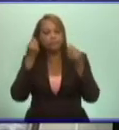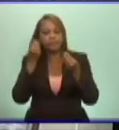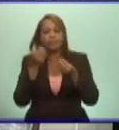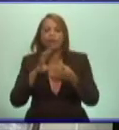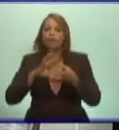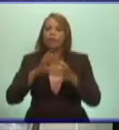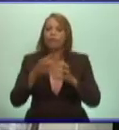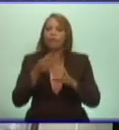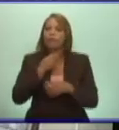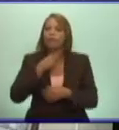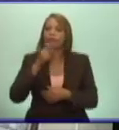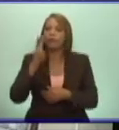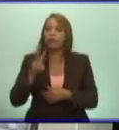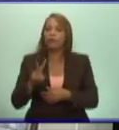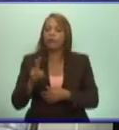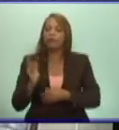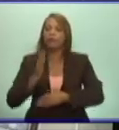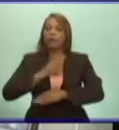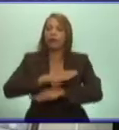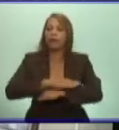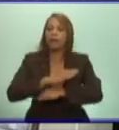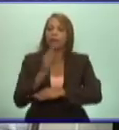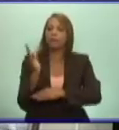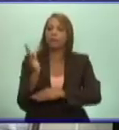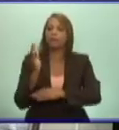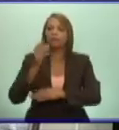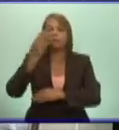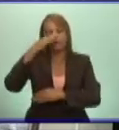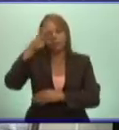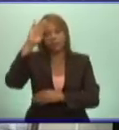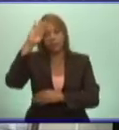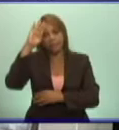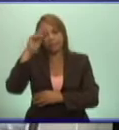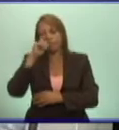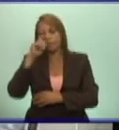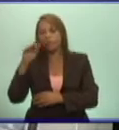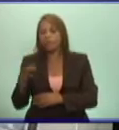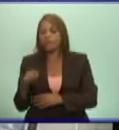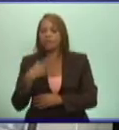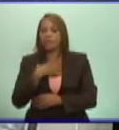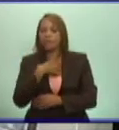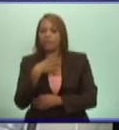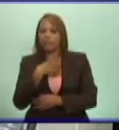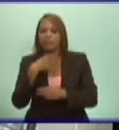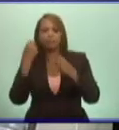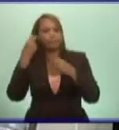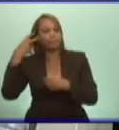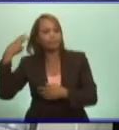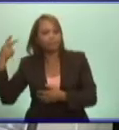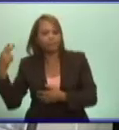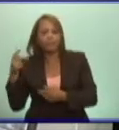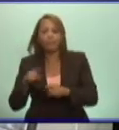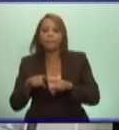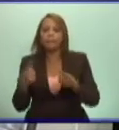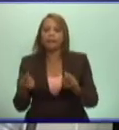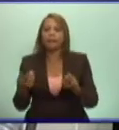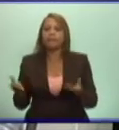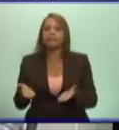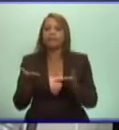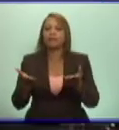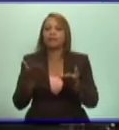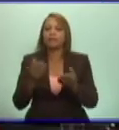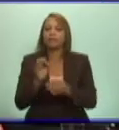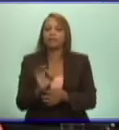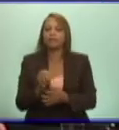a través del Árbol de la Patria, elemento con estos niños de los primeros grados, tienen las habilidades creadas y desarrolladas por los maestros para confeccionarlo.